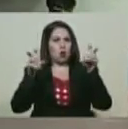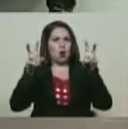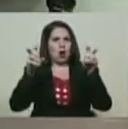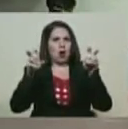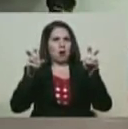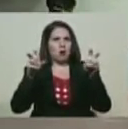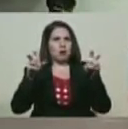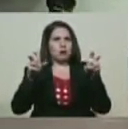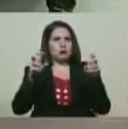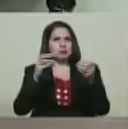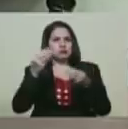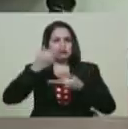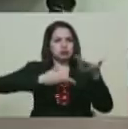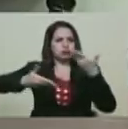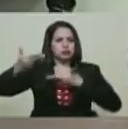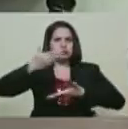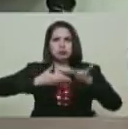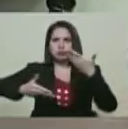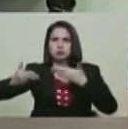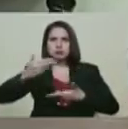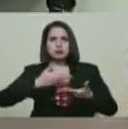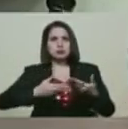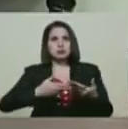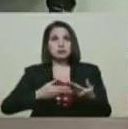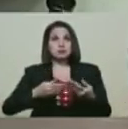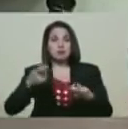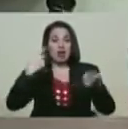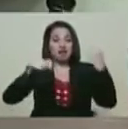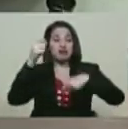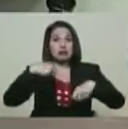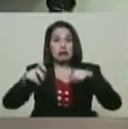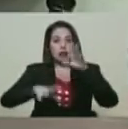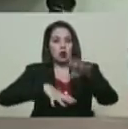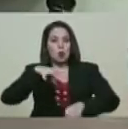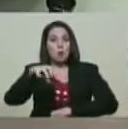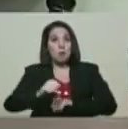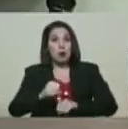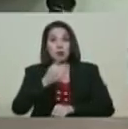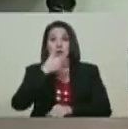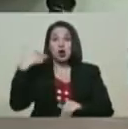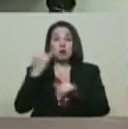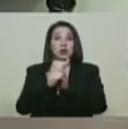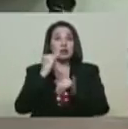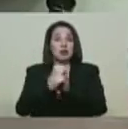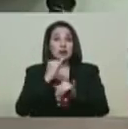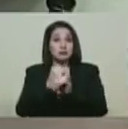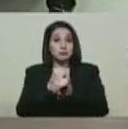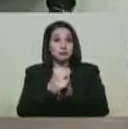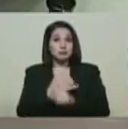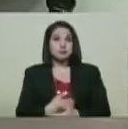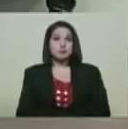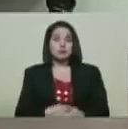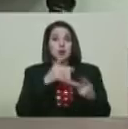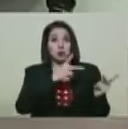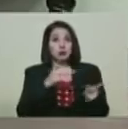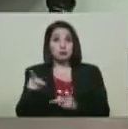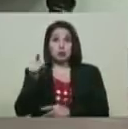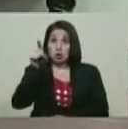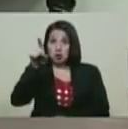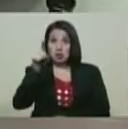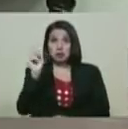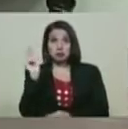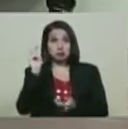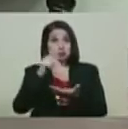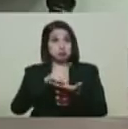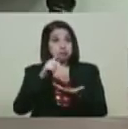interrelacionarse con todas estas monedas. Es un mundo, es un mundo. Y yo te invito a ti, compatriota, que te